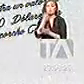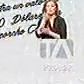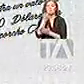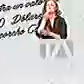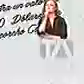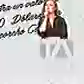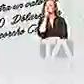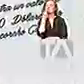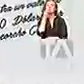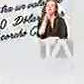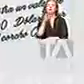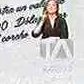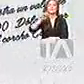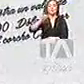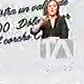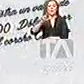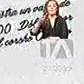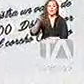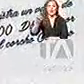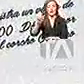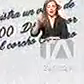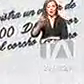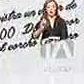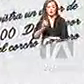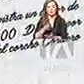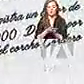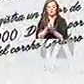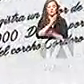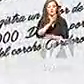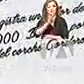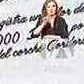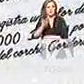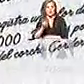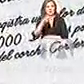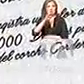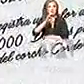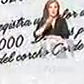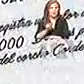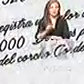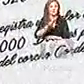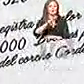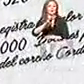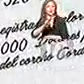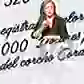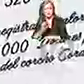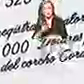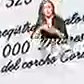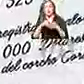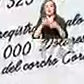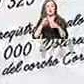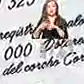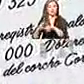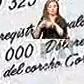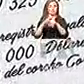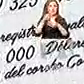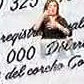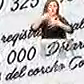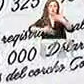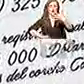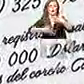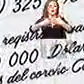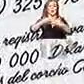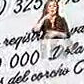Vinicio Alvarado. Se detallan así gastos de $66,000, $17,000, $36,000 y otros que sumados